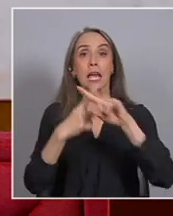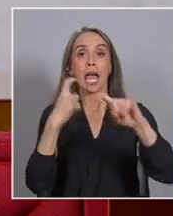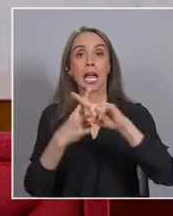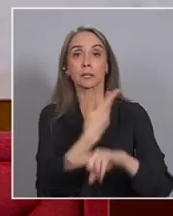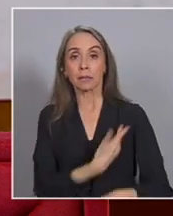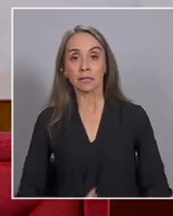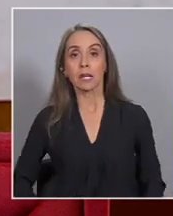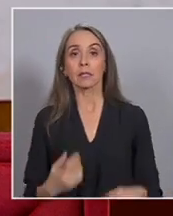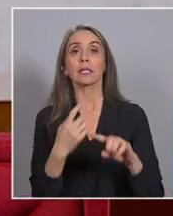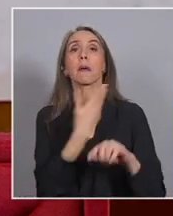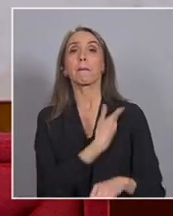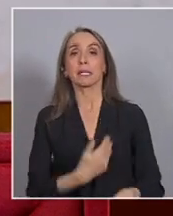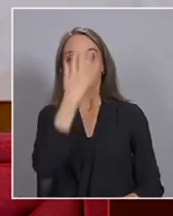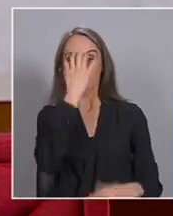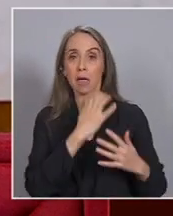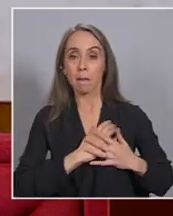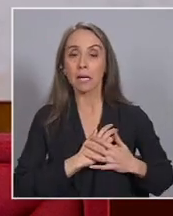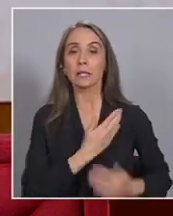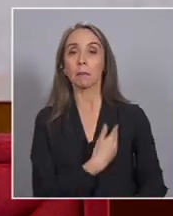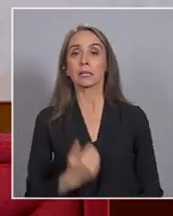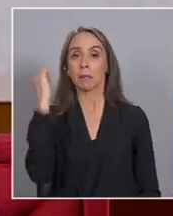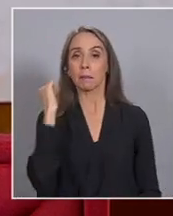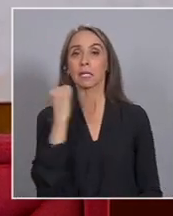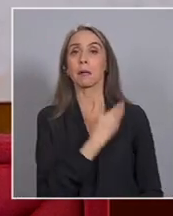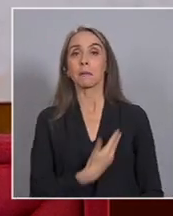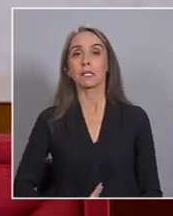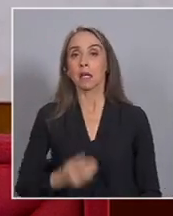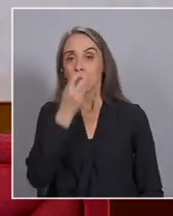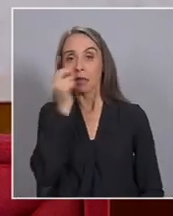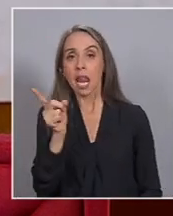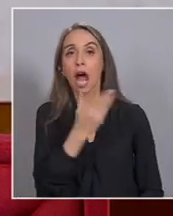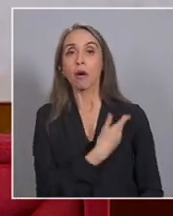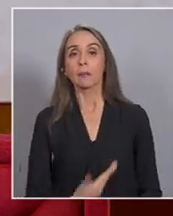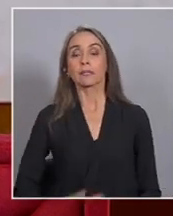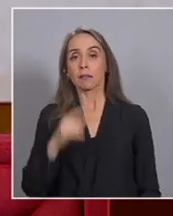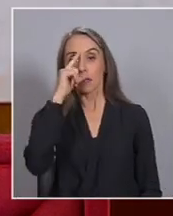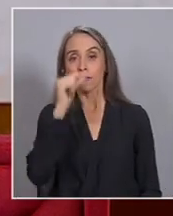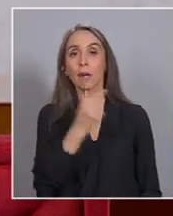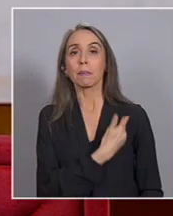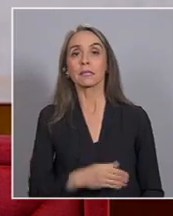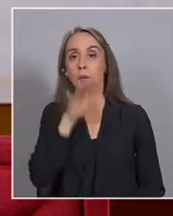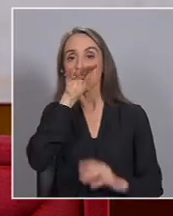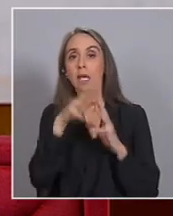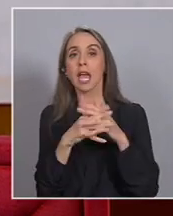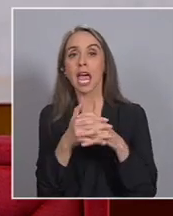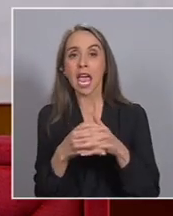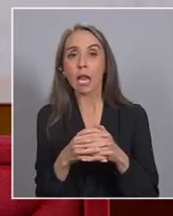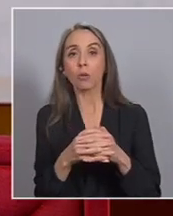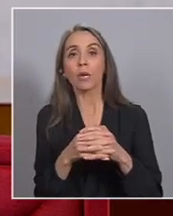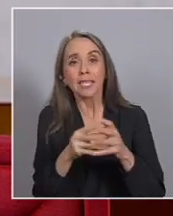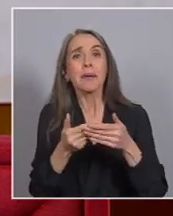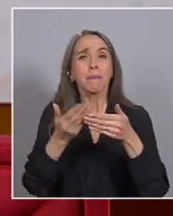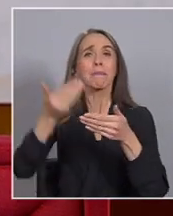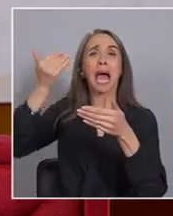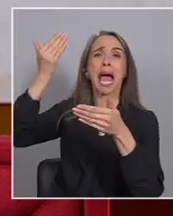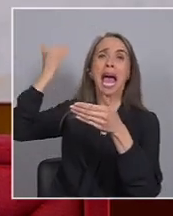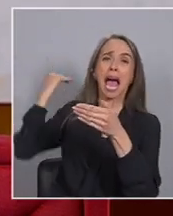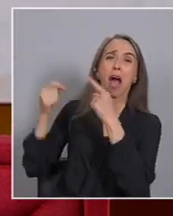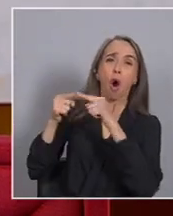a la presidenta Bachelet, al presidente Piñera, al presidente Lagos, al presidente Frei, al presidente Elwin, y qué decir de ahí para atrás.